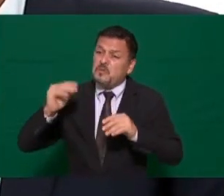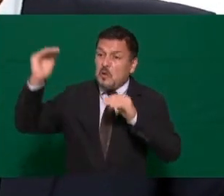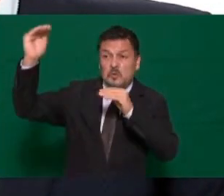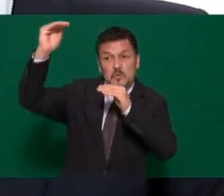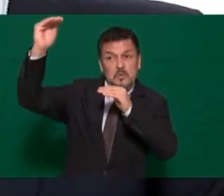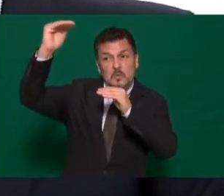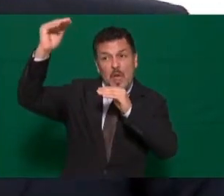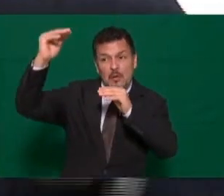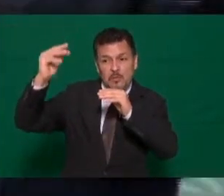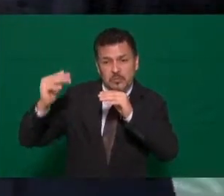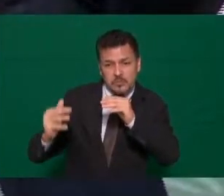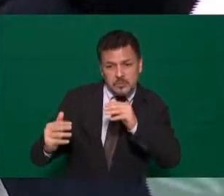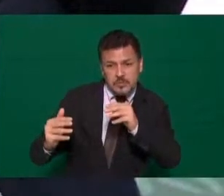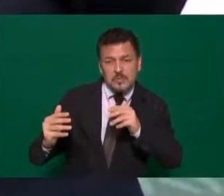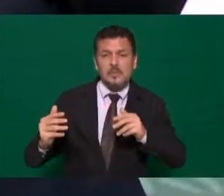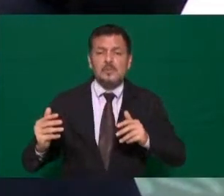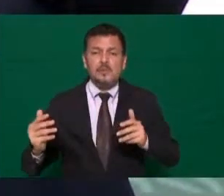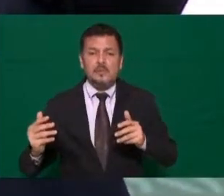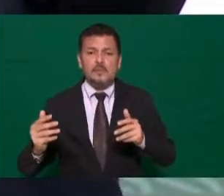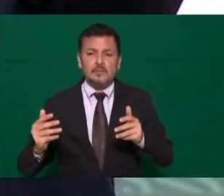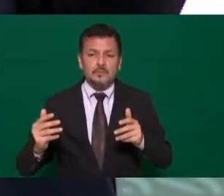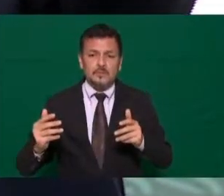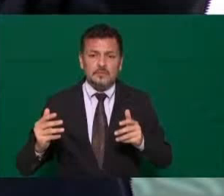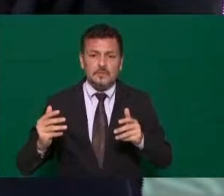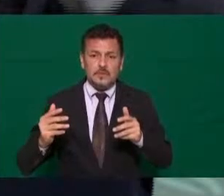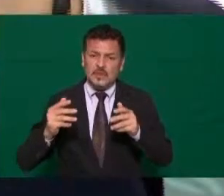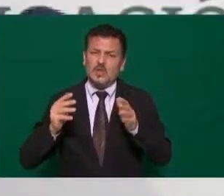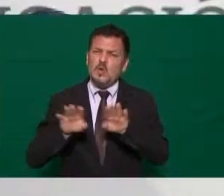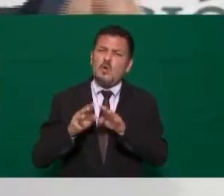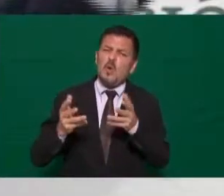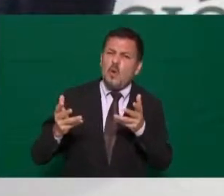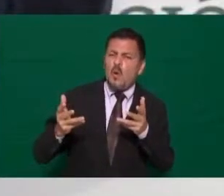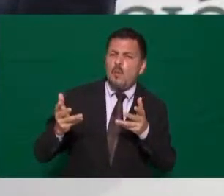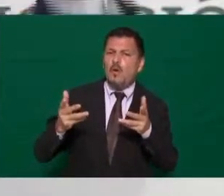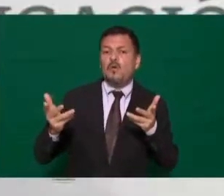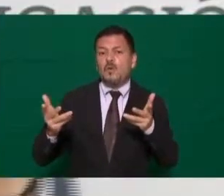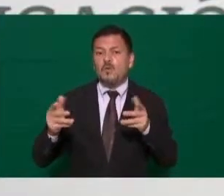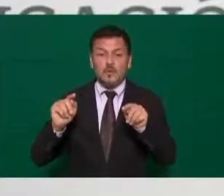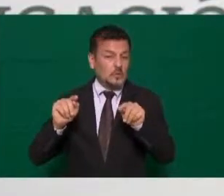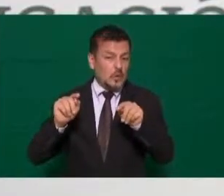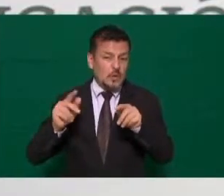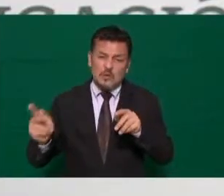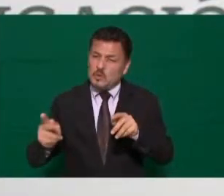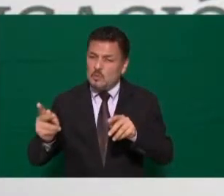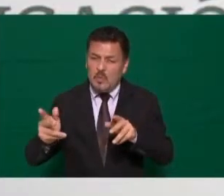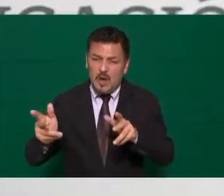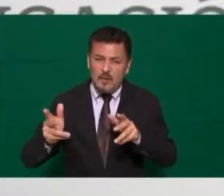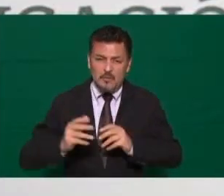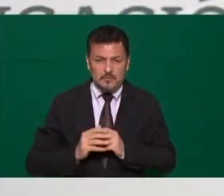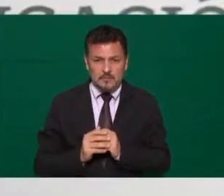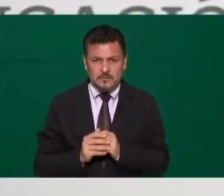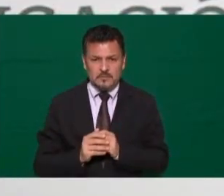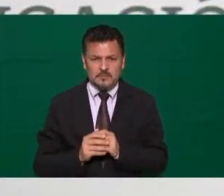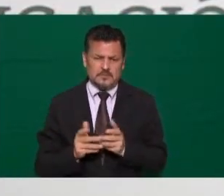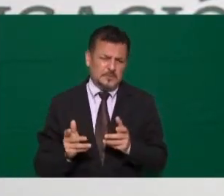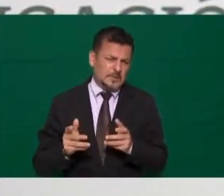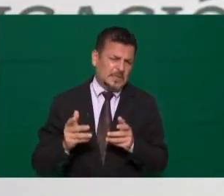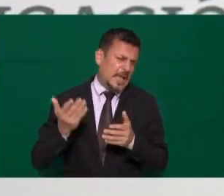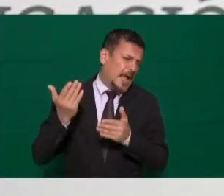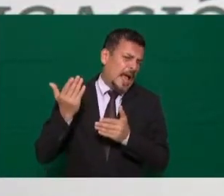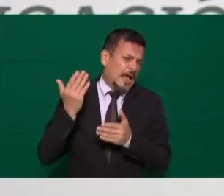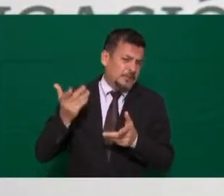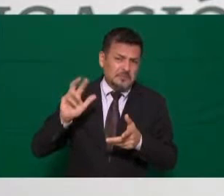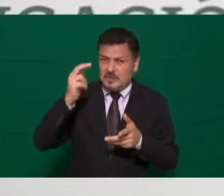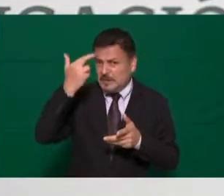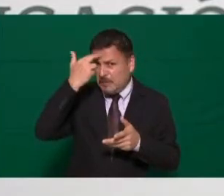de que la corrupción tenía que ver con todo el pueblo. Se llegó